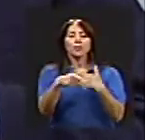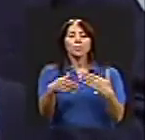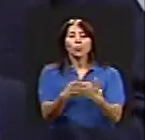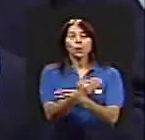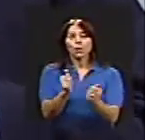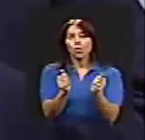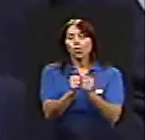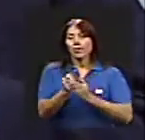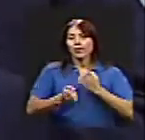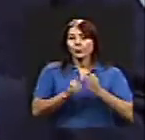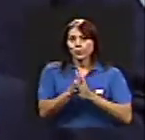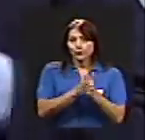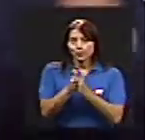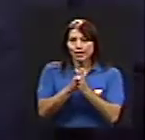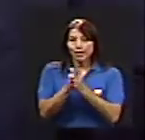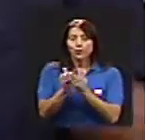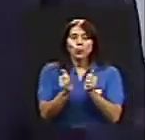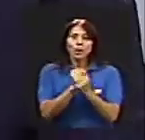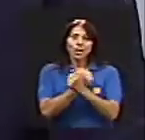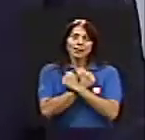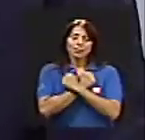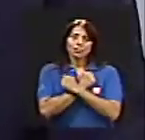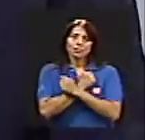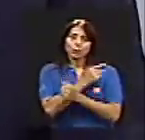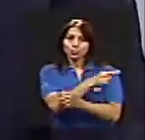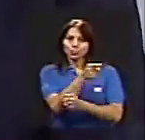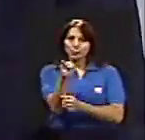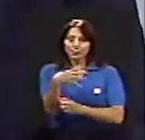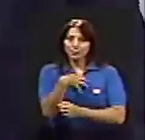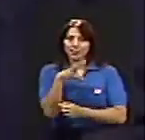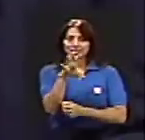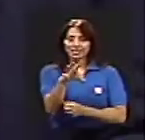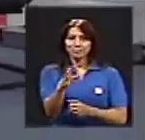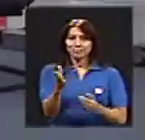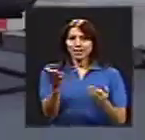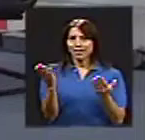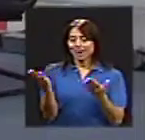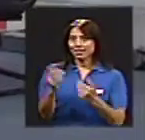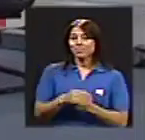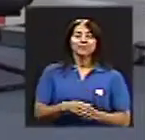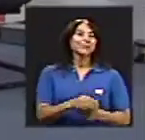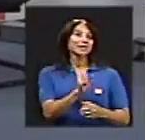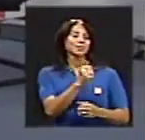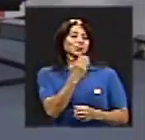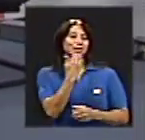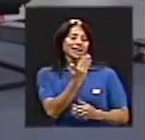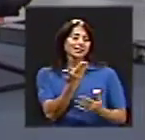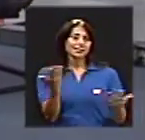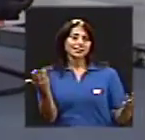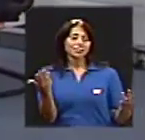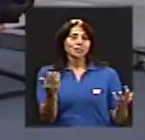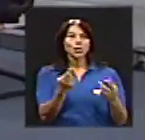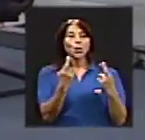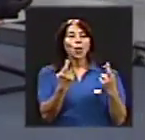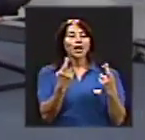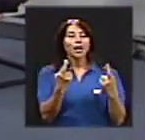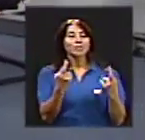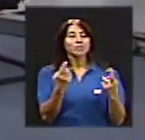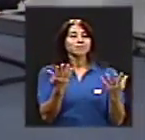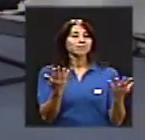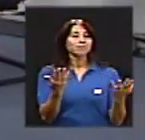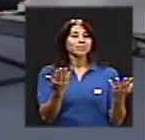el mismo entusiasmo y cariño que todos ustedes se merecen. Adelante, don Denis. Sí, muchas gracias y pues ojalá